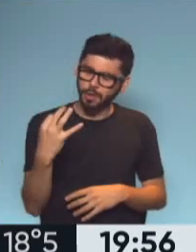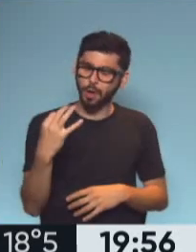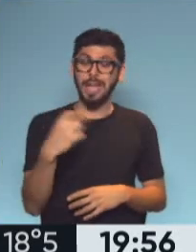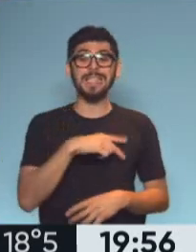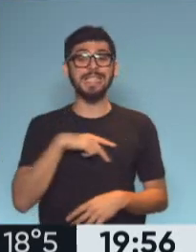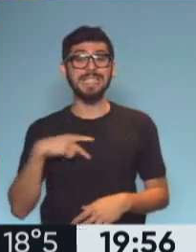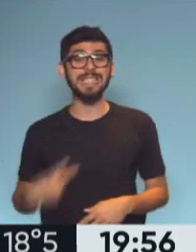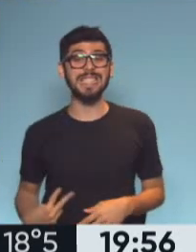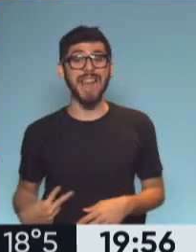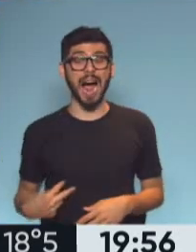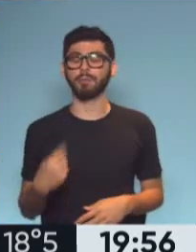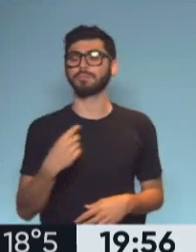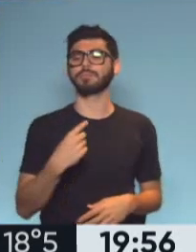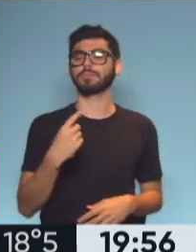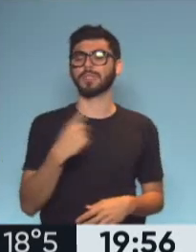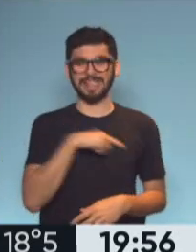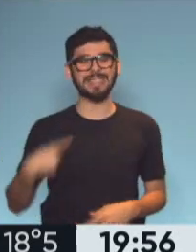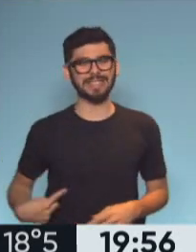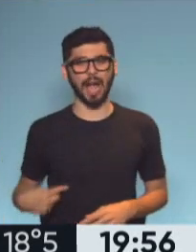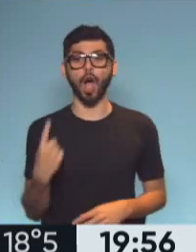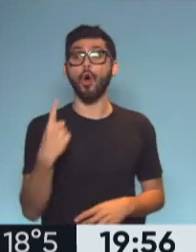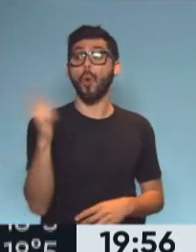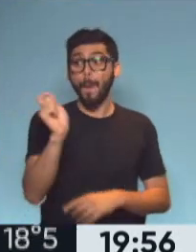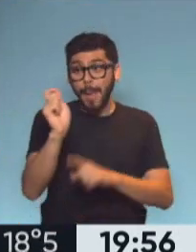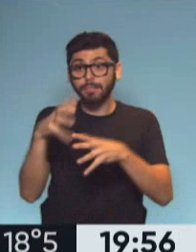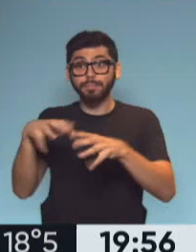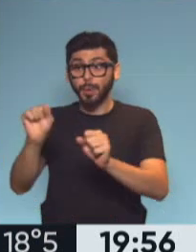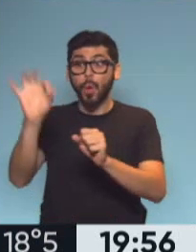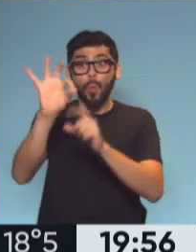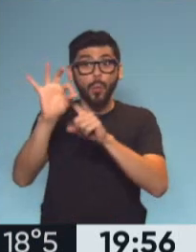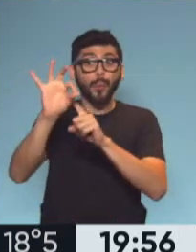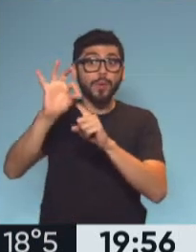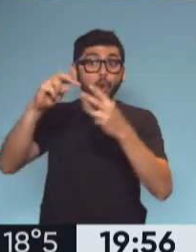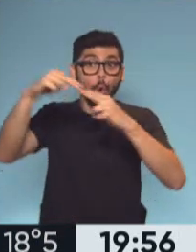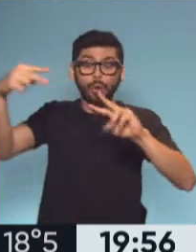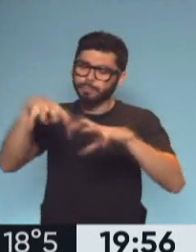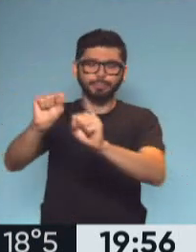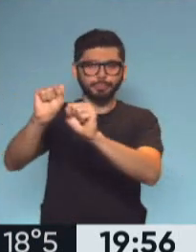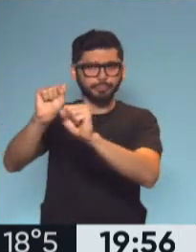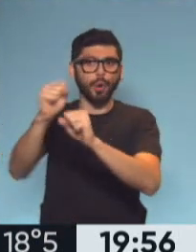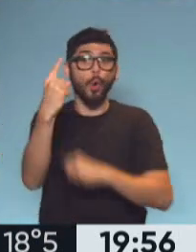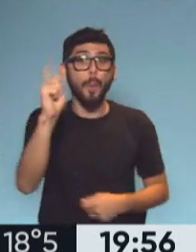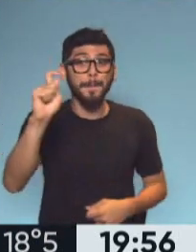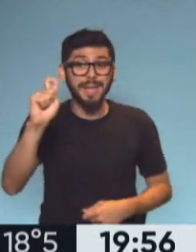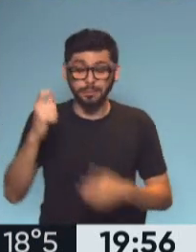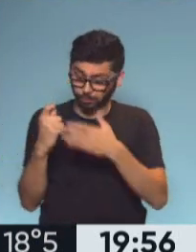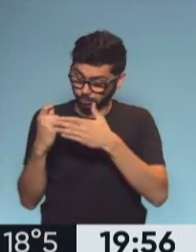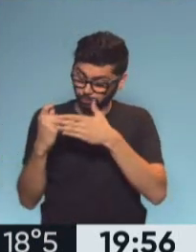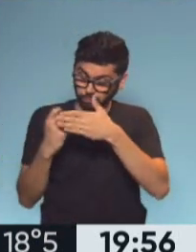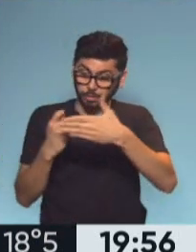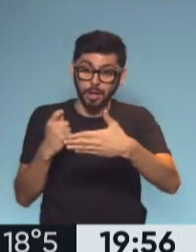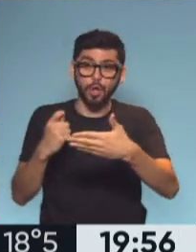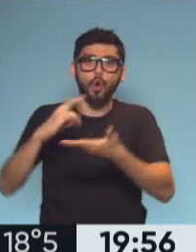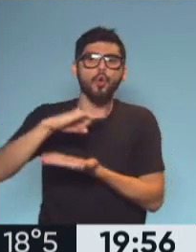China encontró el virus, identificó el virus. ¿Sí? A los pocos días tenía cerrado